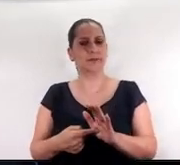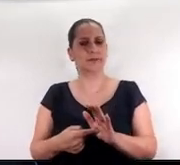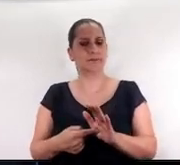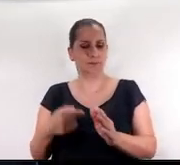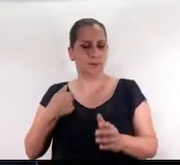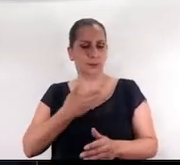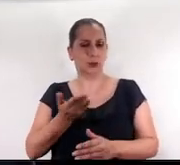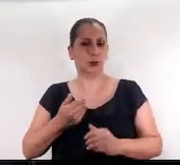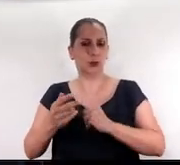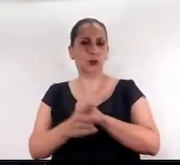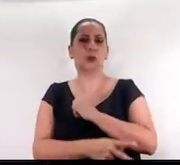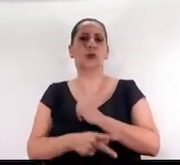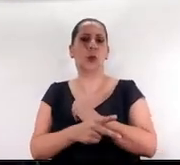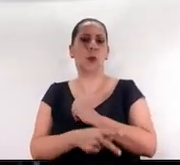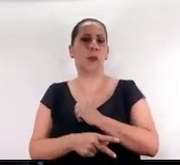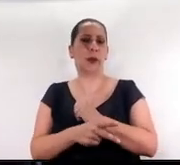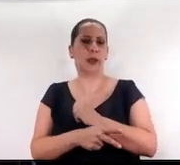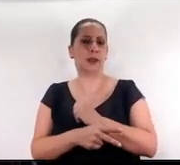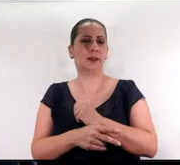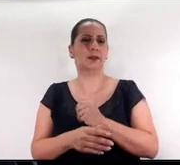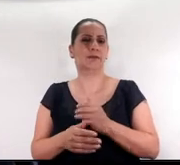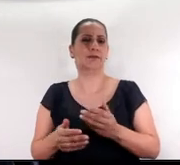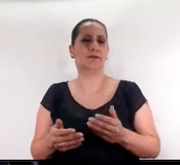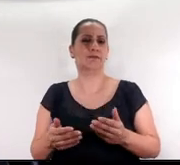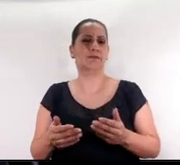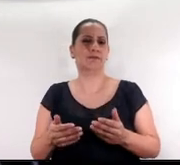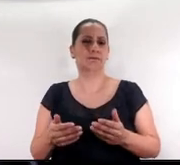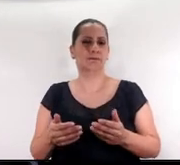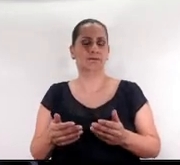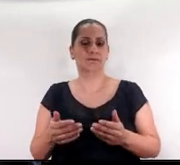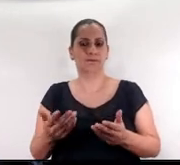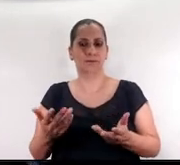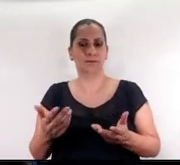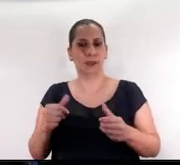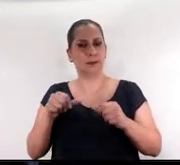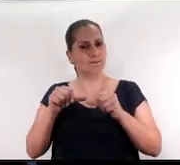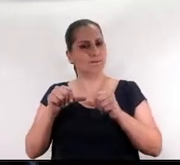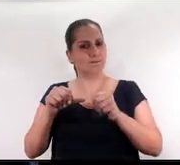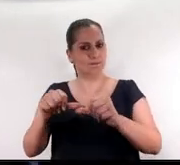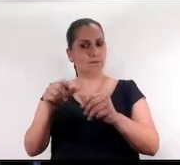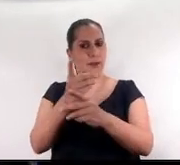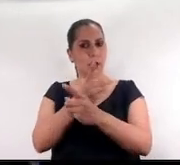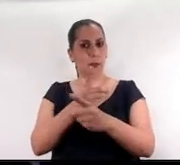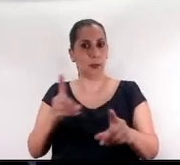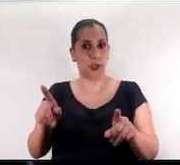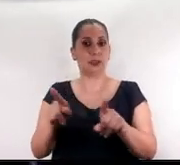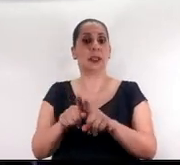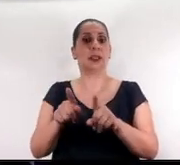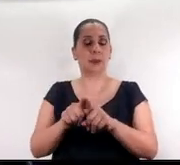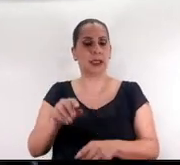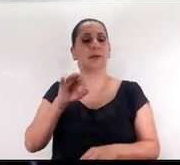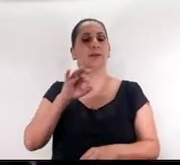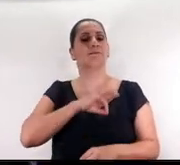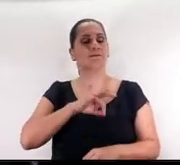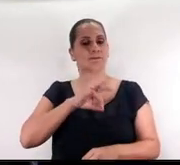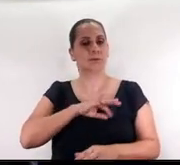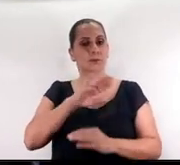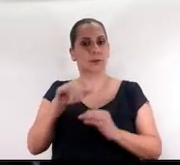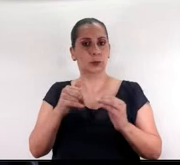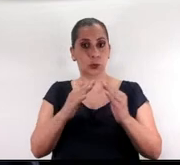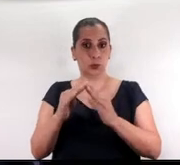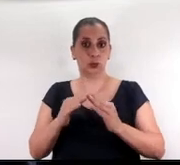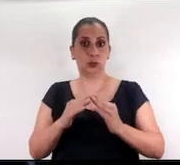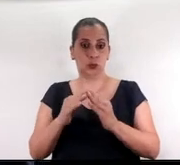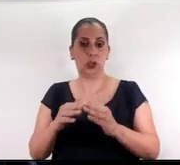ser un país no solo que persiste en la democracia, sino que le garantiza a los ciudadanos